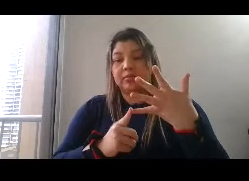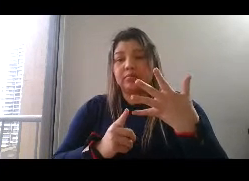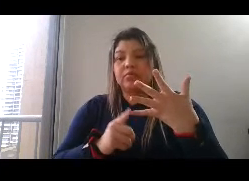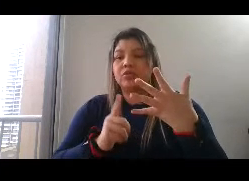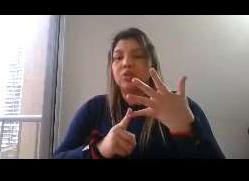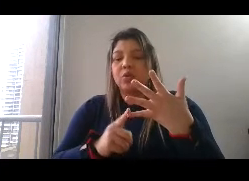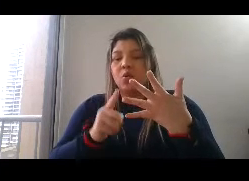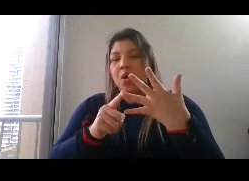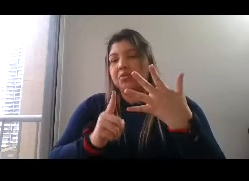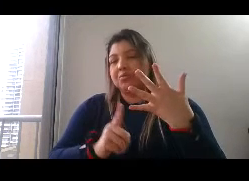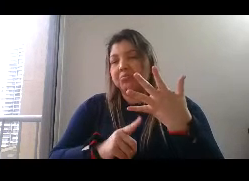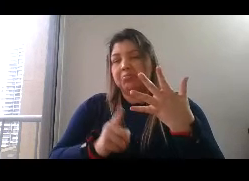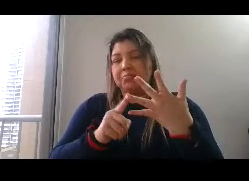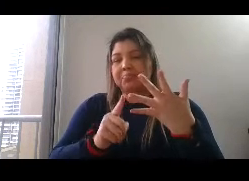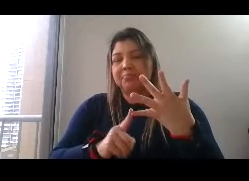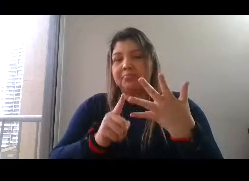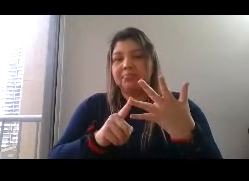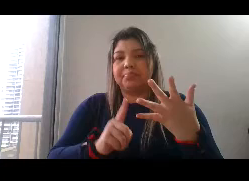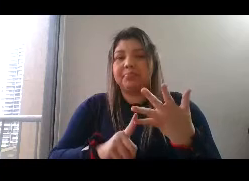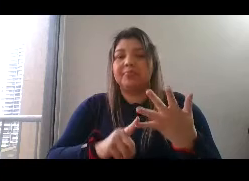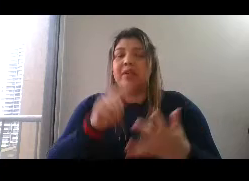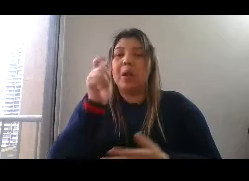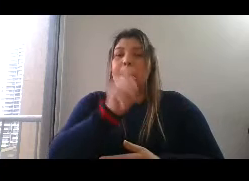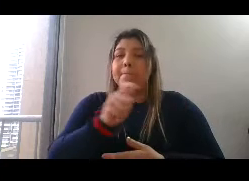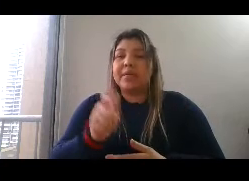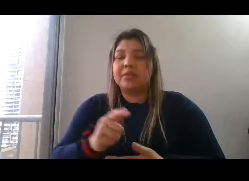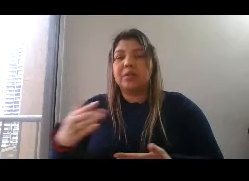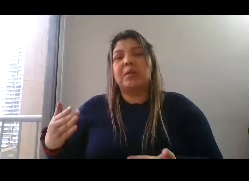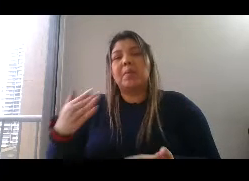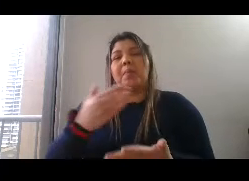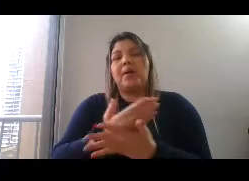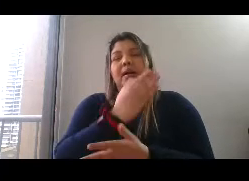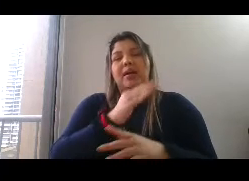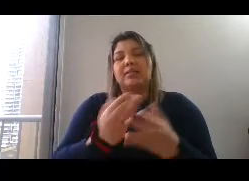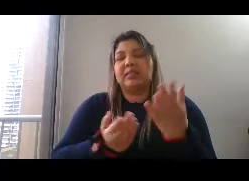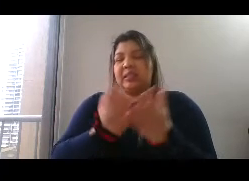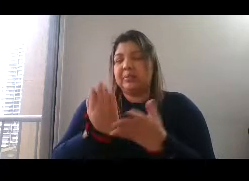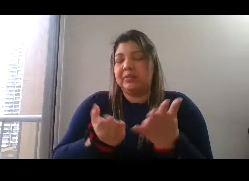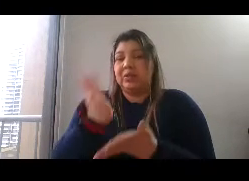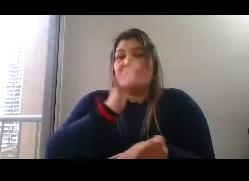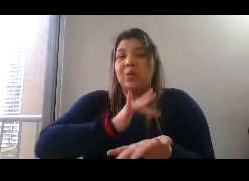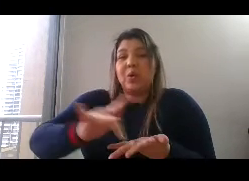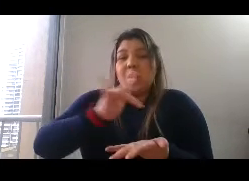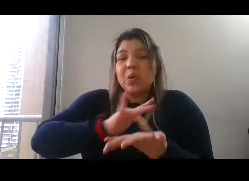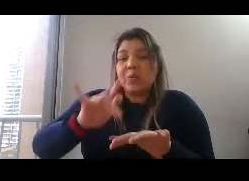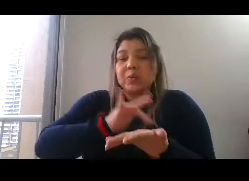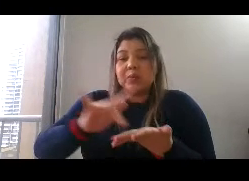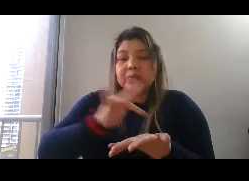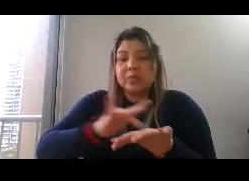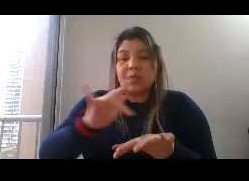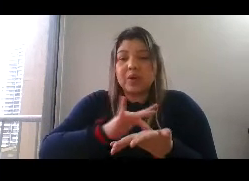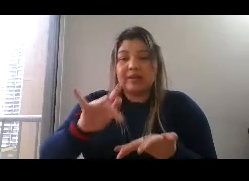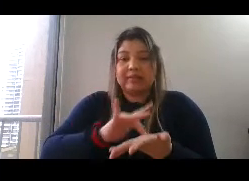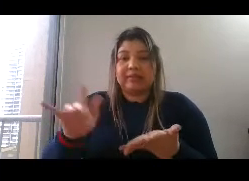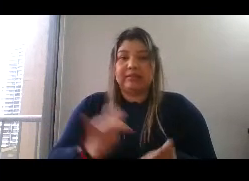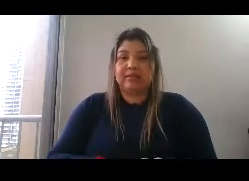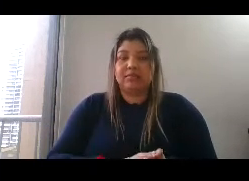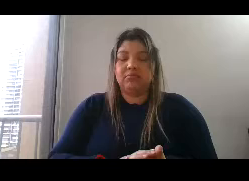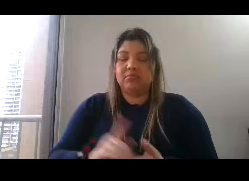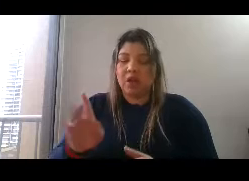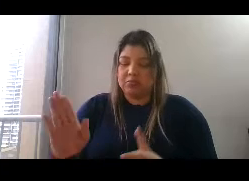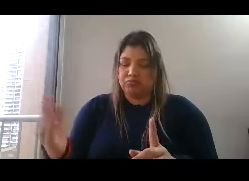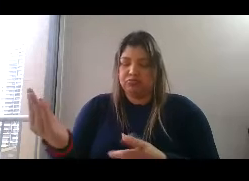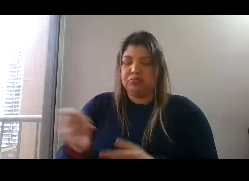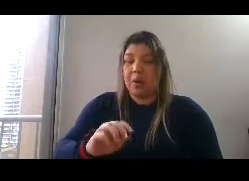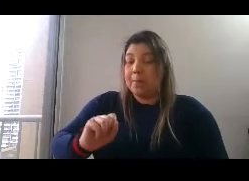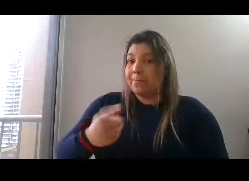pacientes realmente en los servicios de urgencia hay que, cuando se le ha hecho la revisión, cuando se